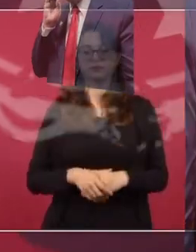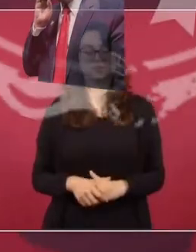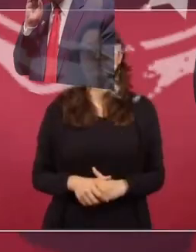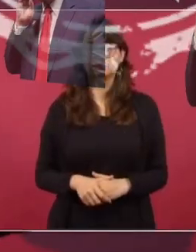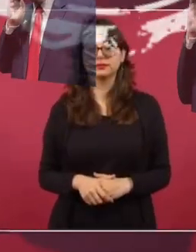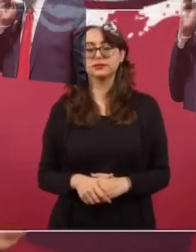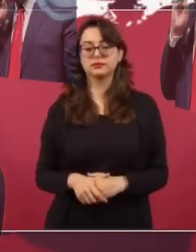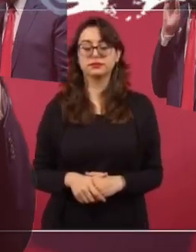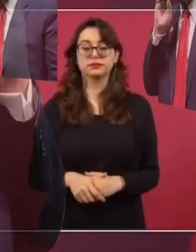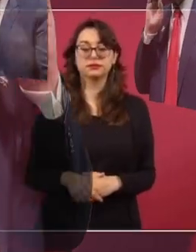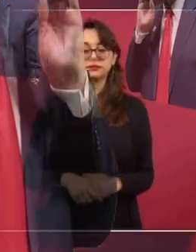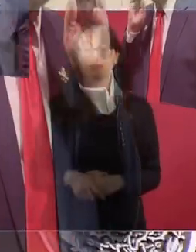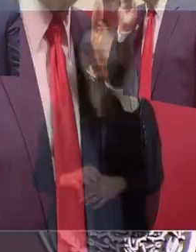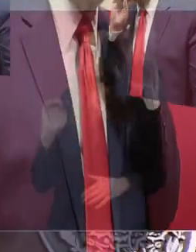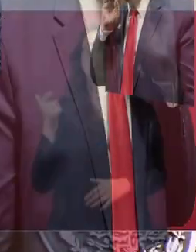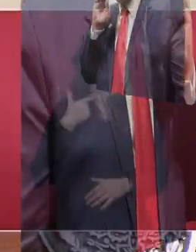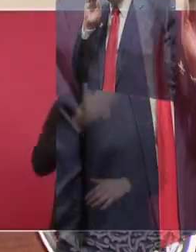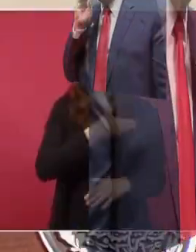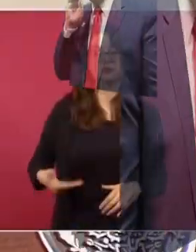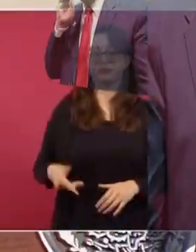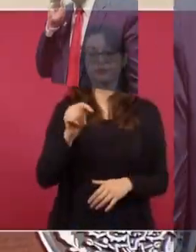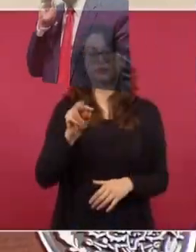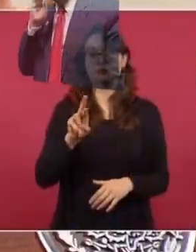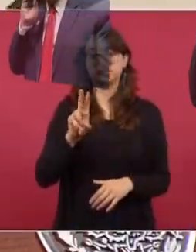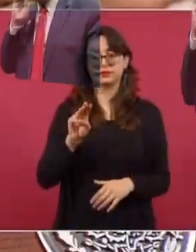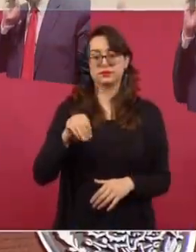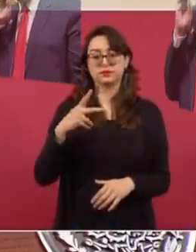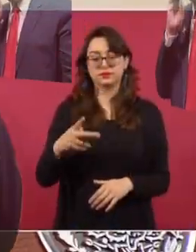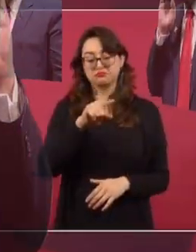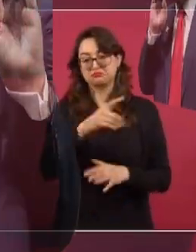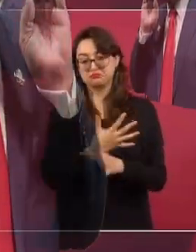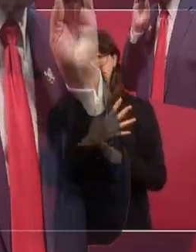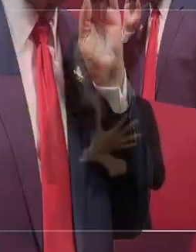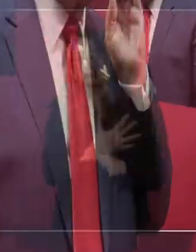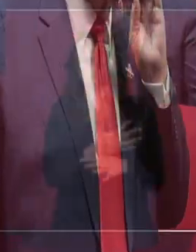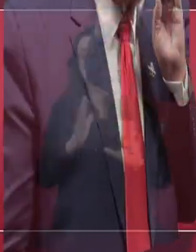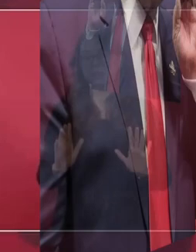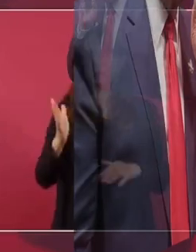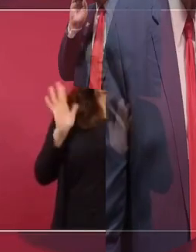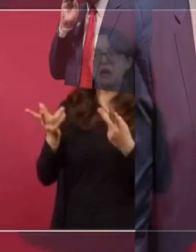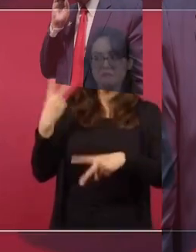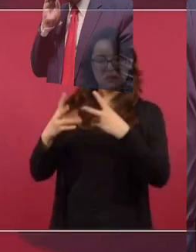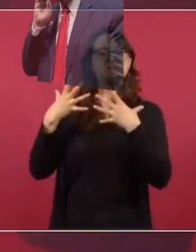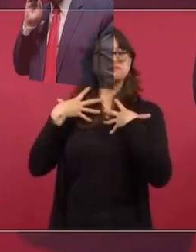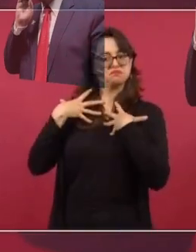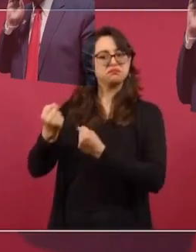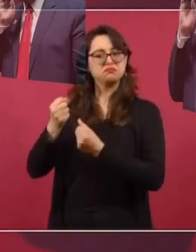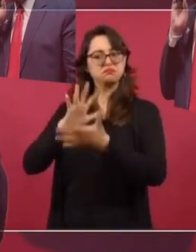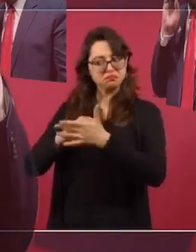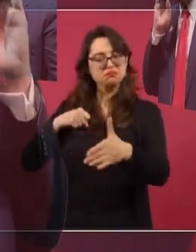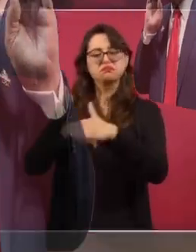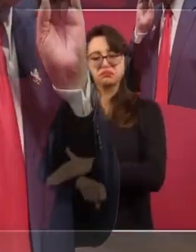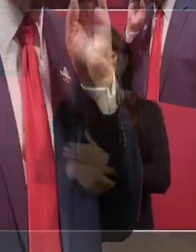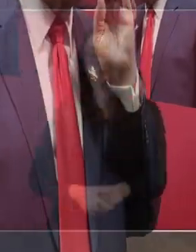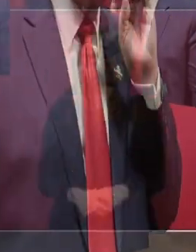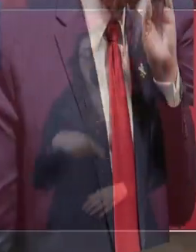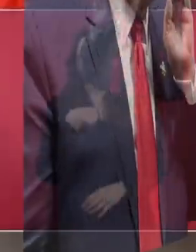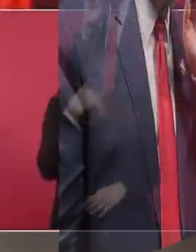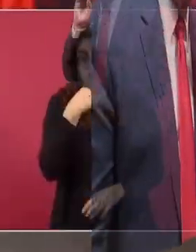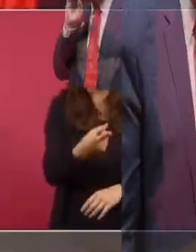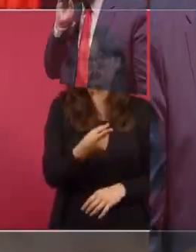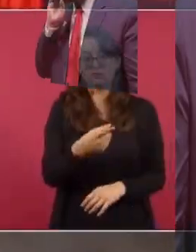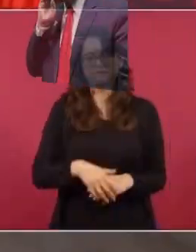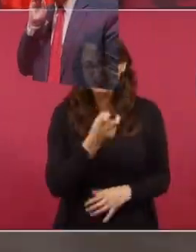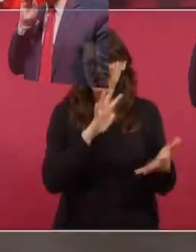Lo de el expresidente Donald Trump, él mismo declaró de que lo iban a detener. Y yo lo que expresé fue